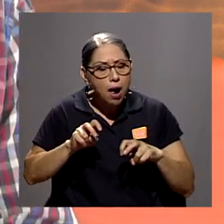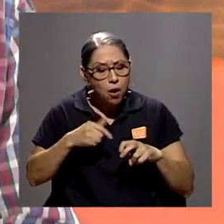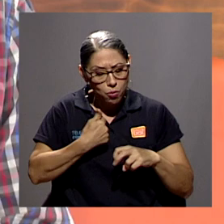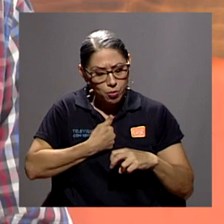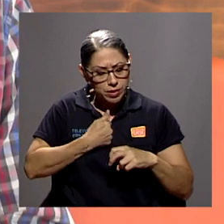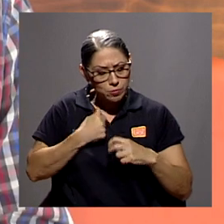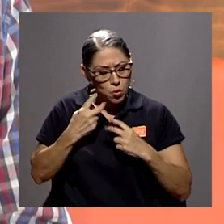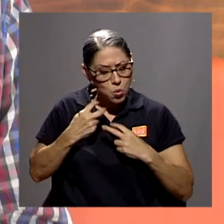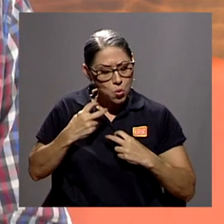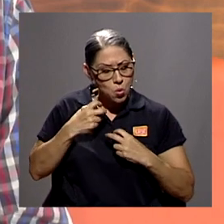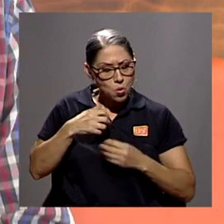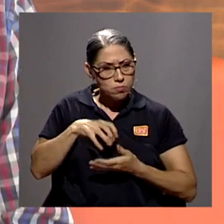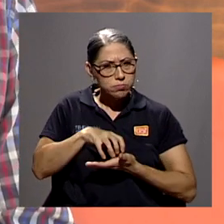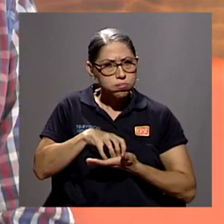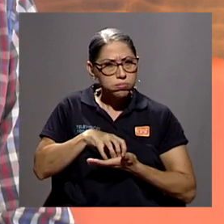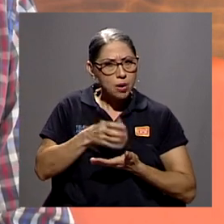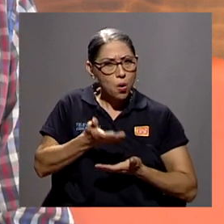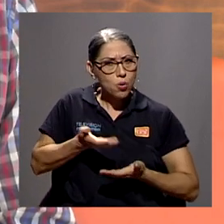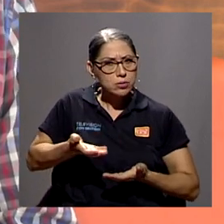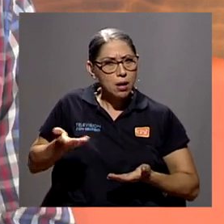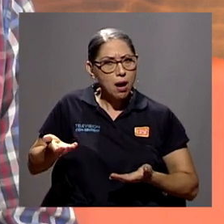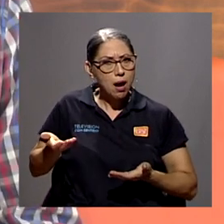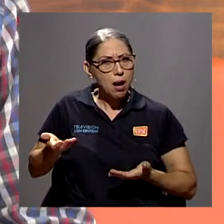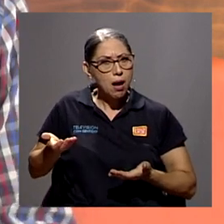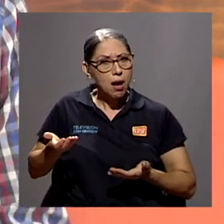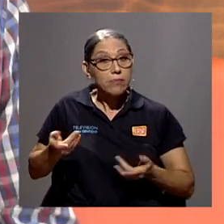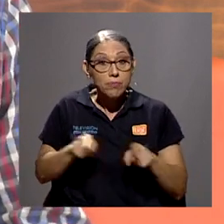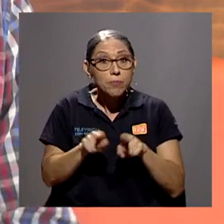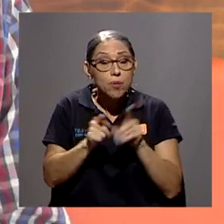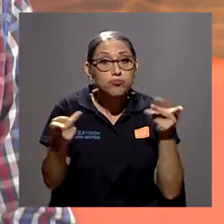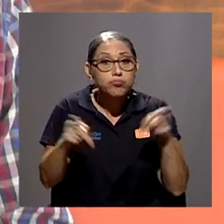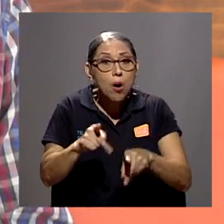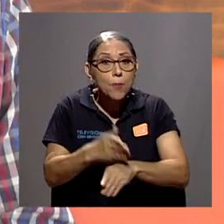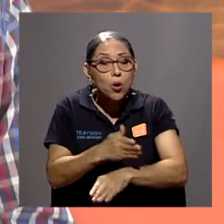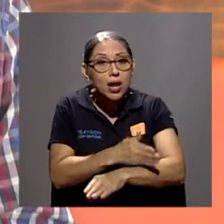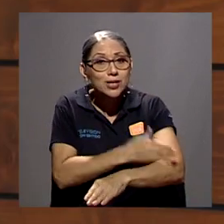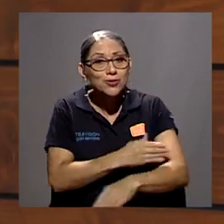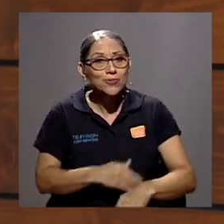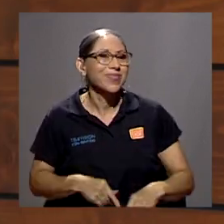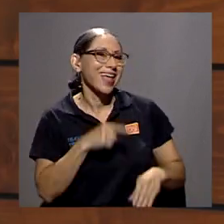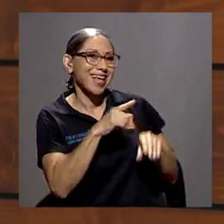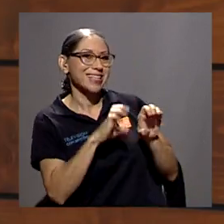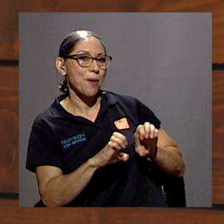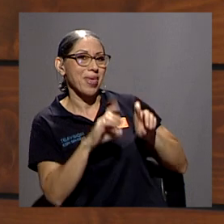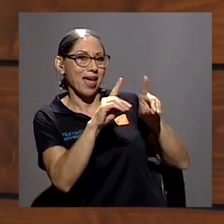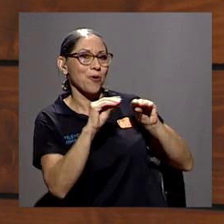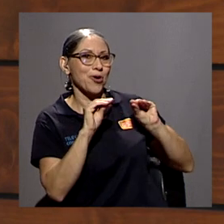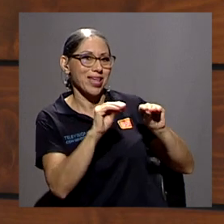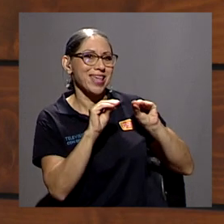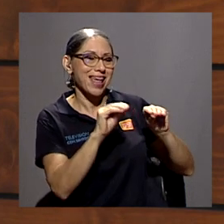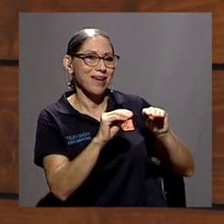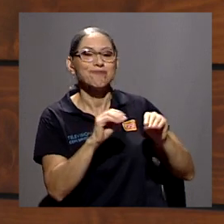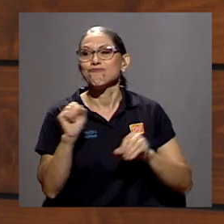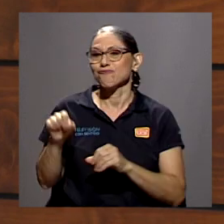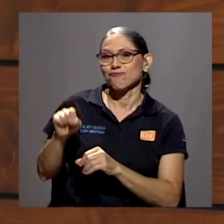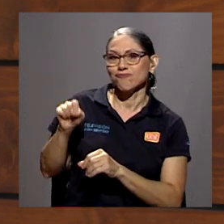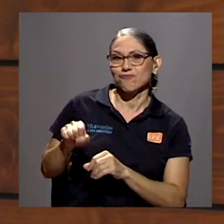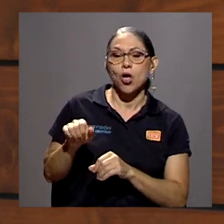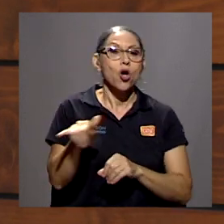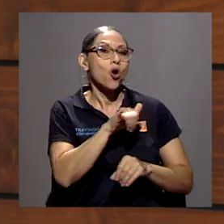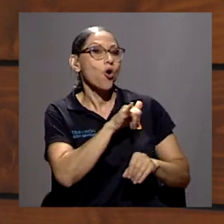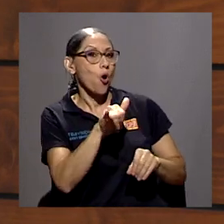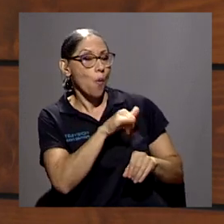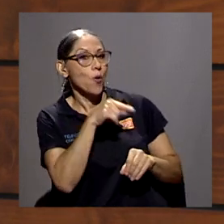las cosas genera progreso entonces en la pedagogía total que lleva como un